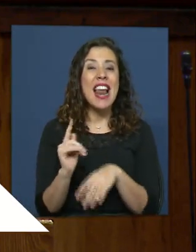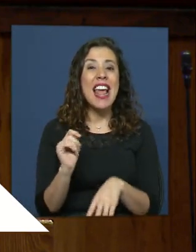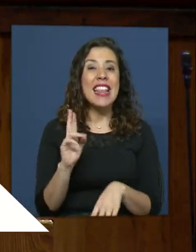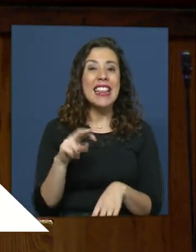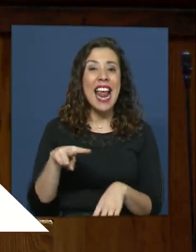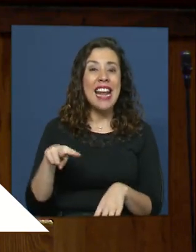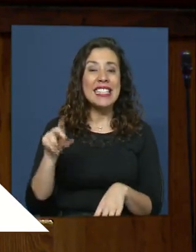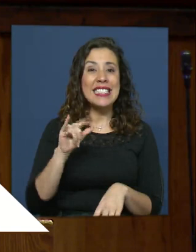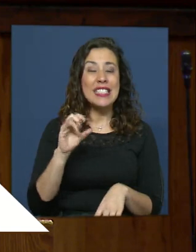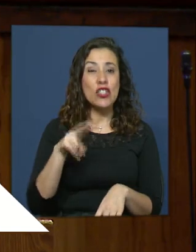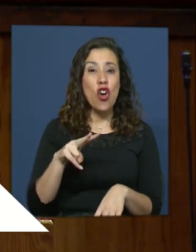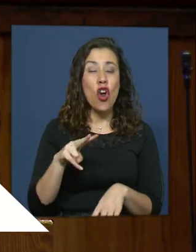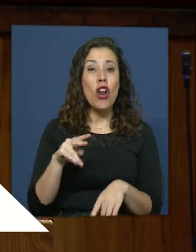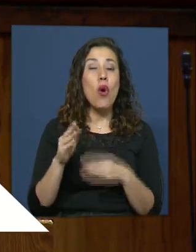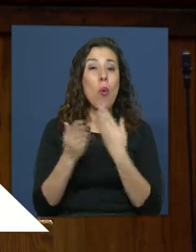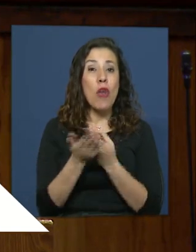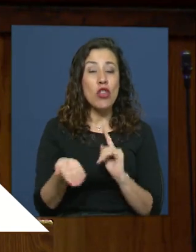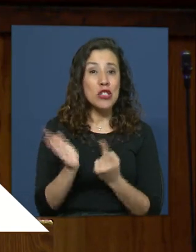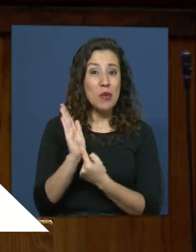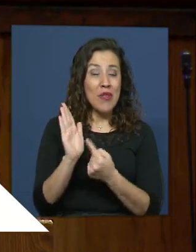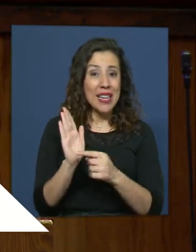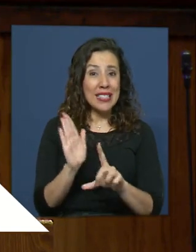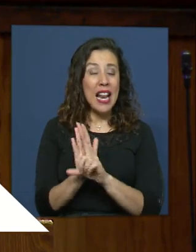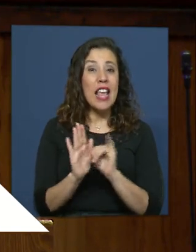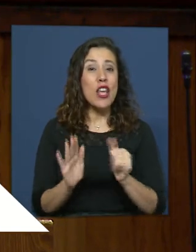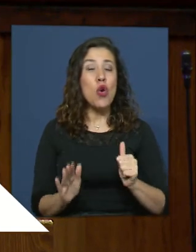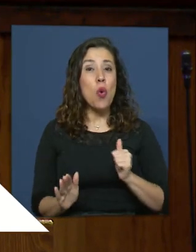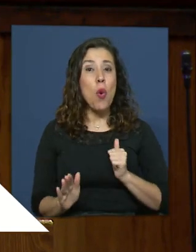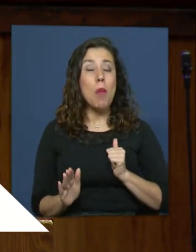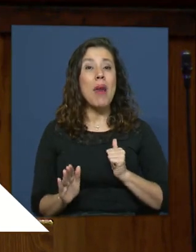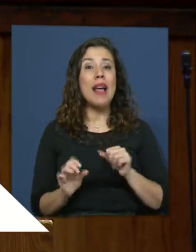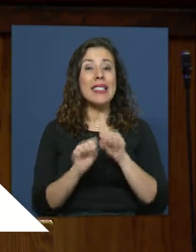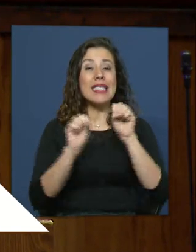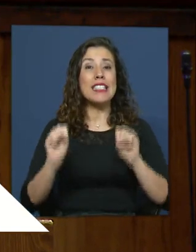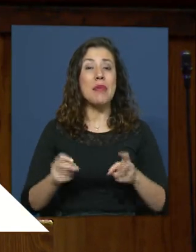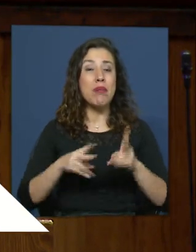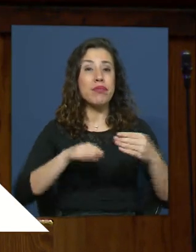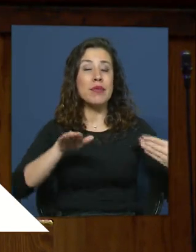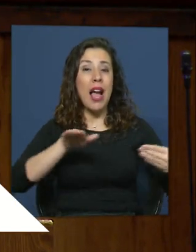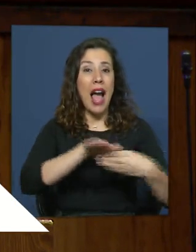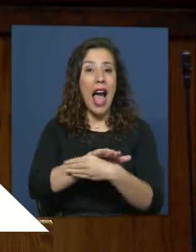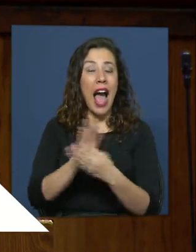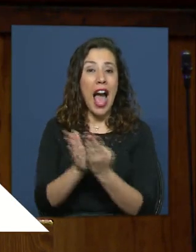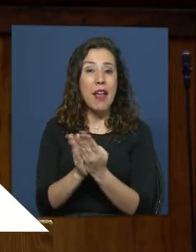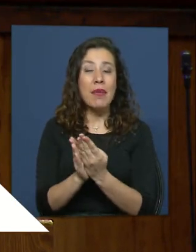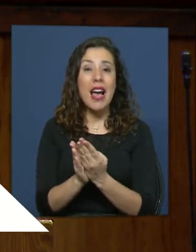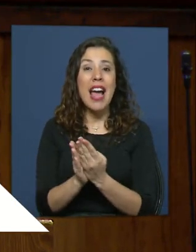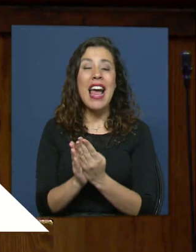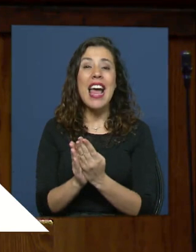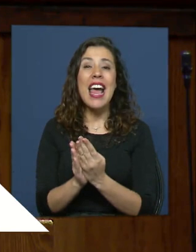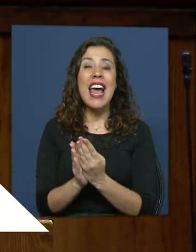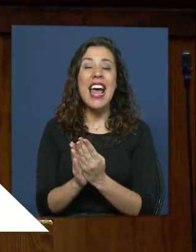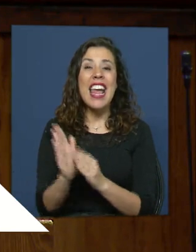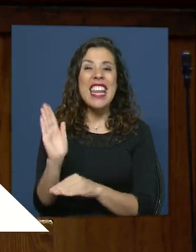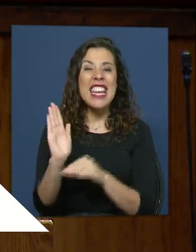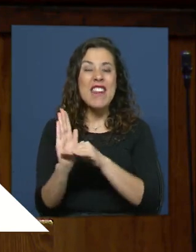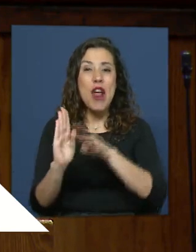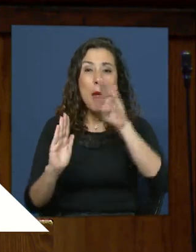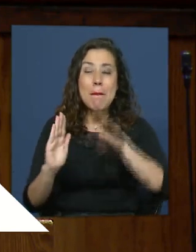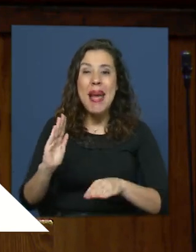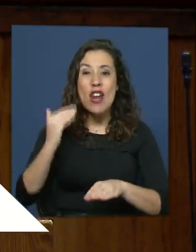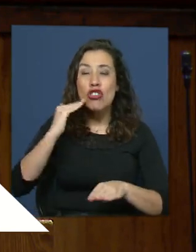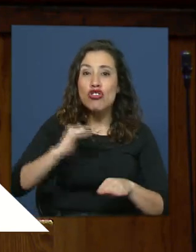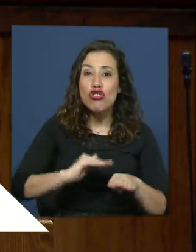de la presente ley y se acojan al sistema de admisión desde niveles inferiores al primer nivel de